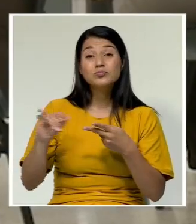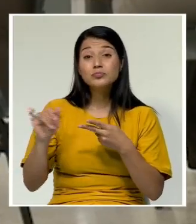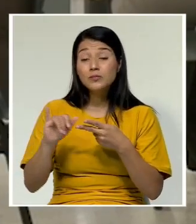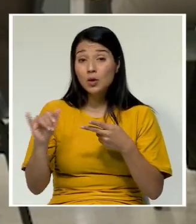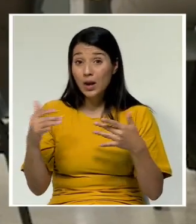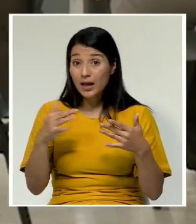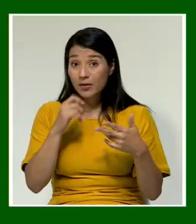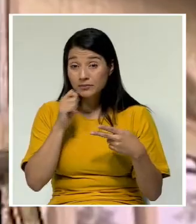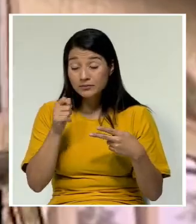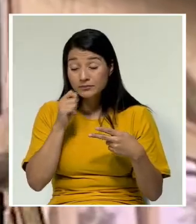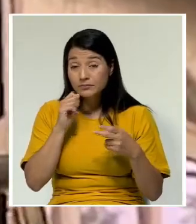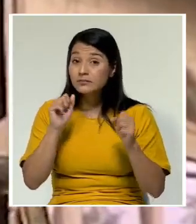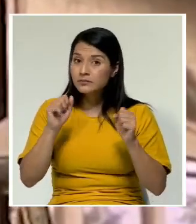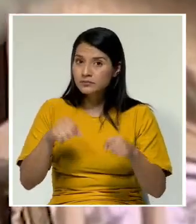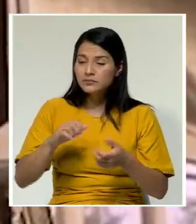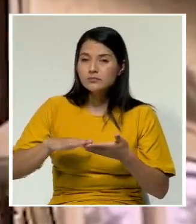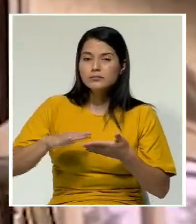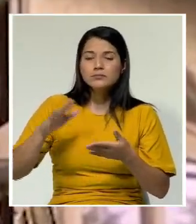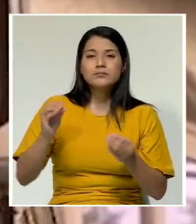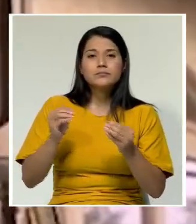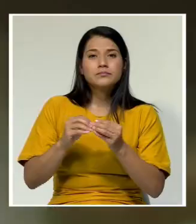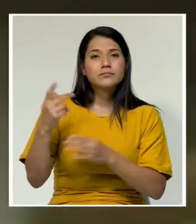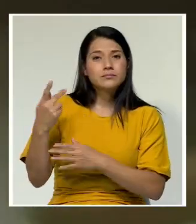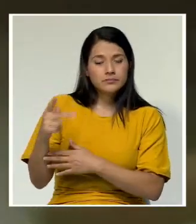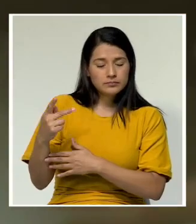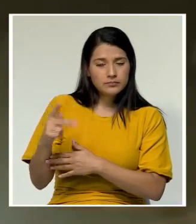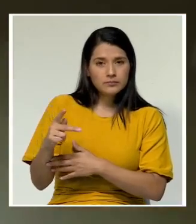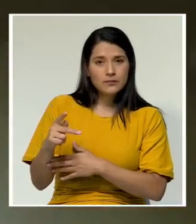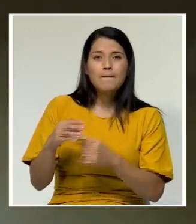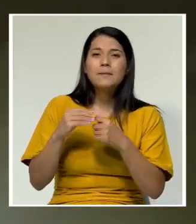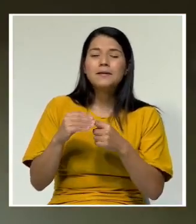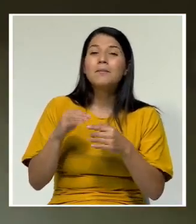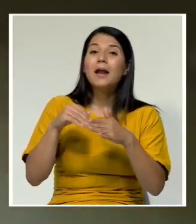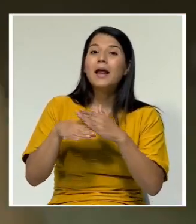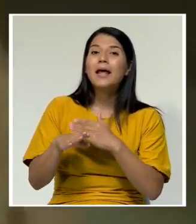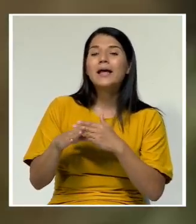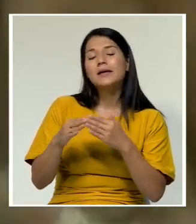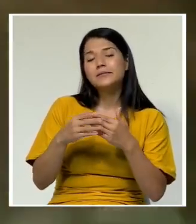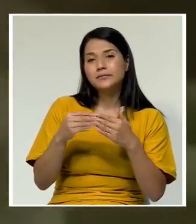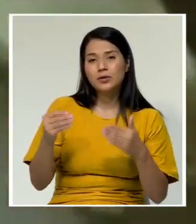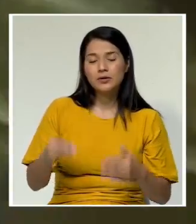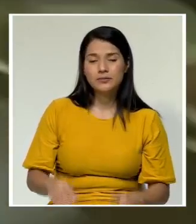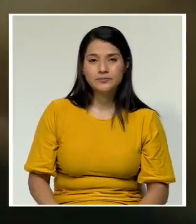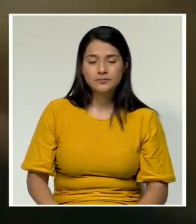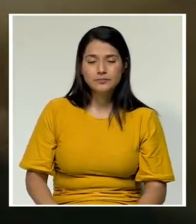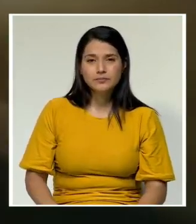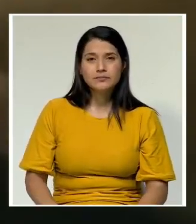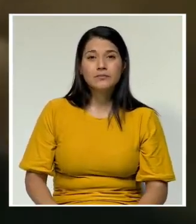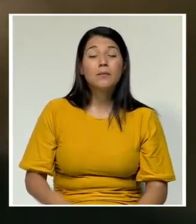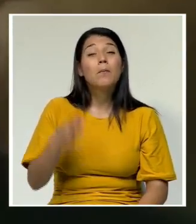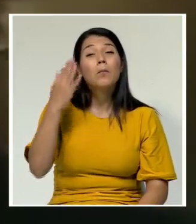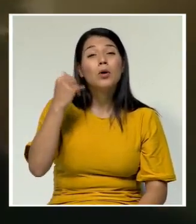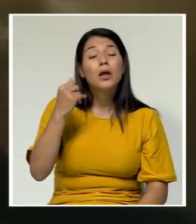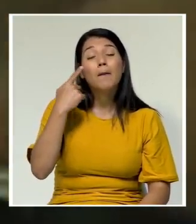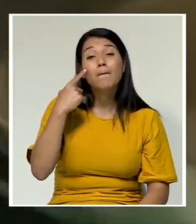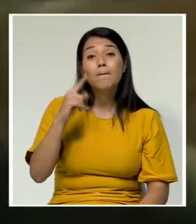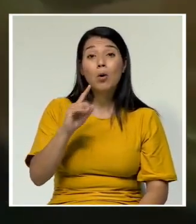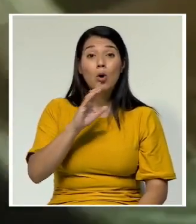presiones inflacionarias internacionales y las recientes tensiones por la invasión de Ucrania podría incrementar el riesgo de